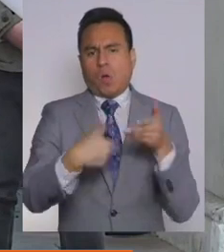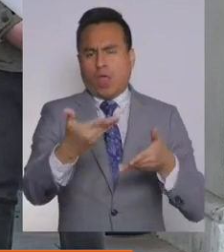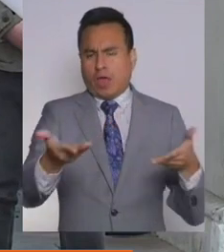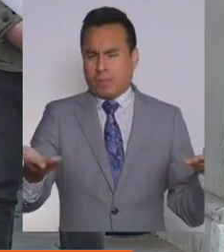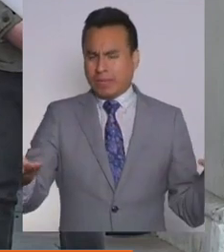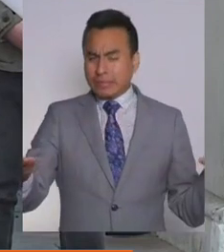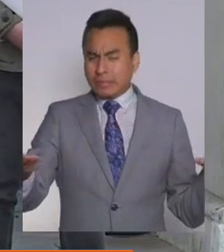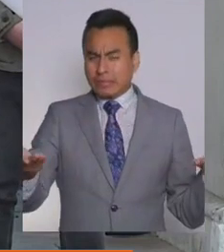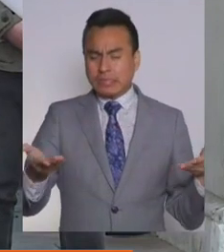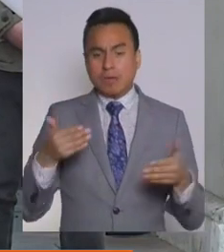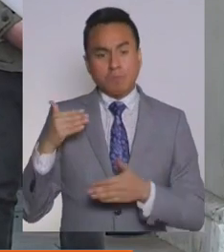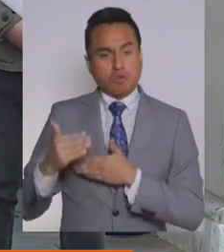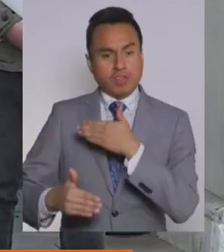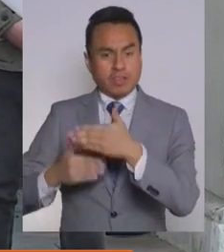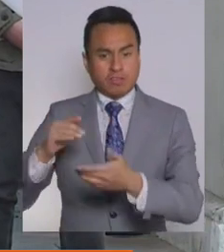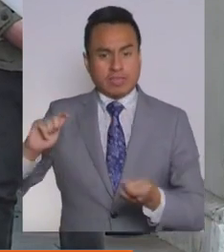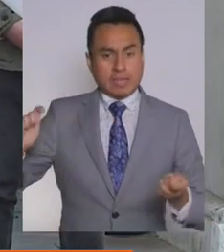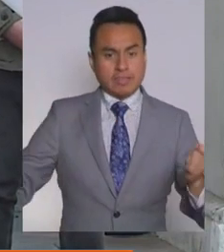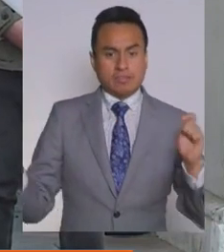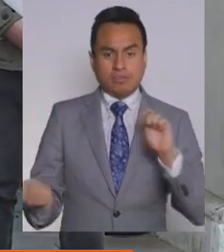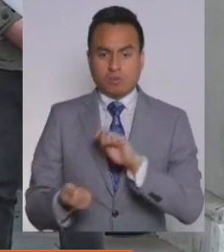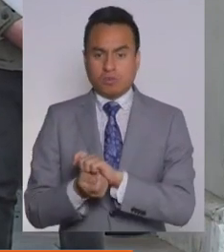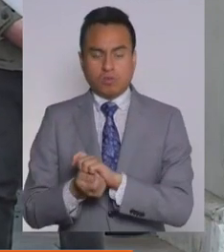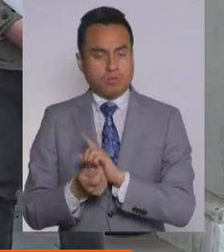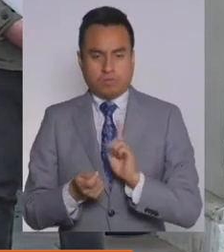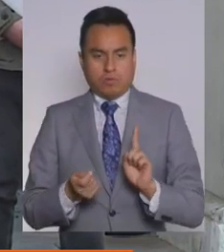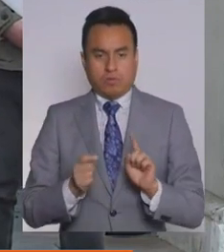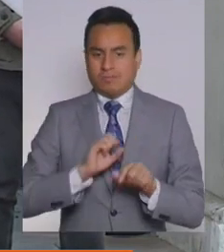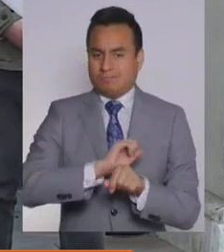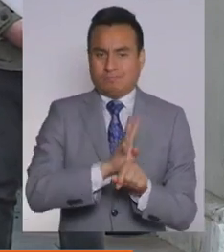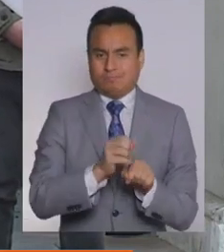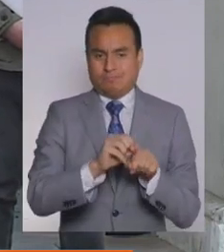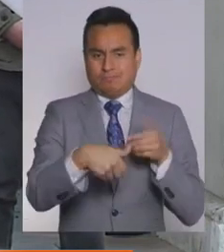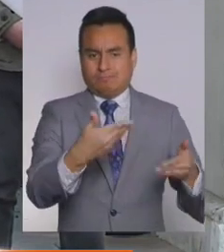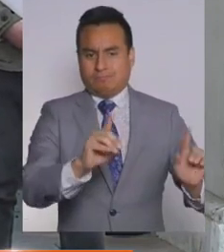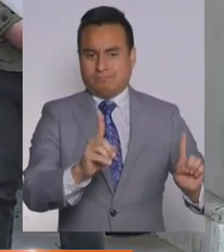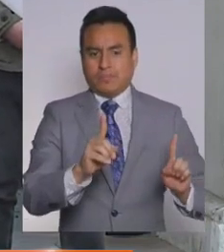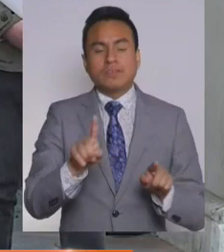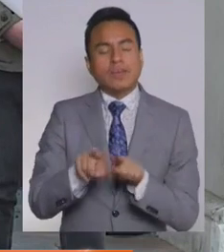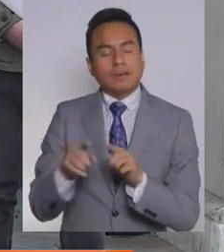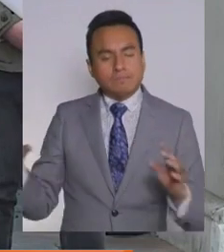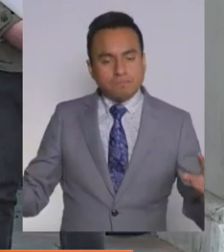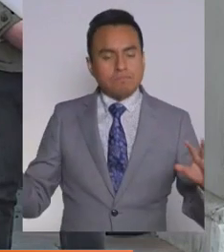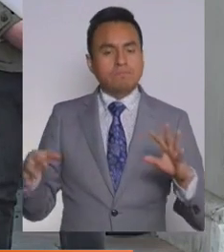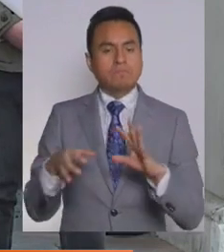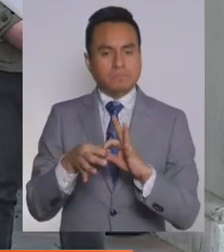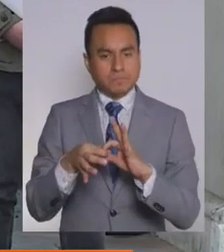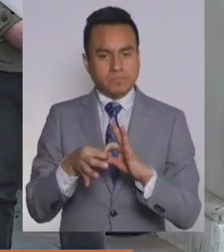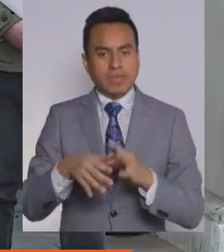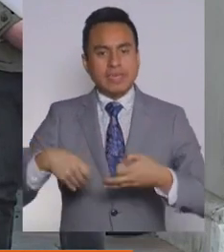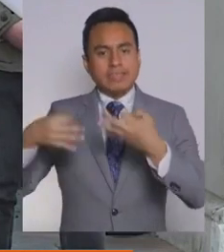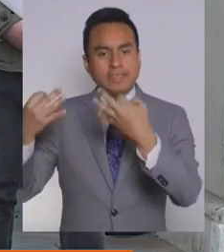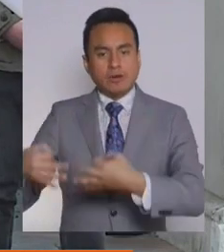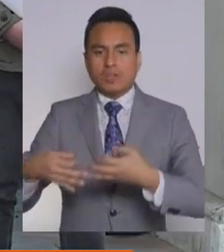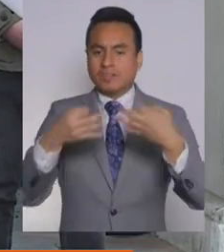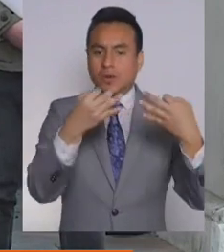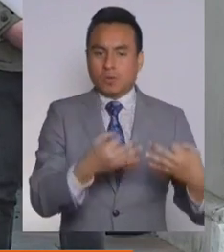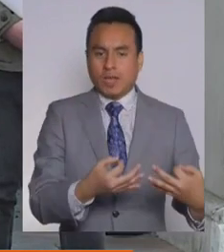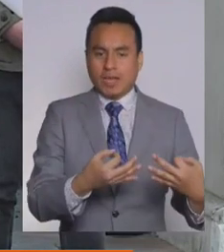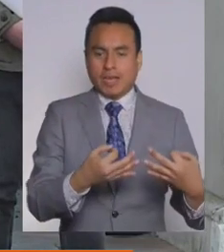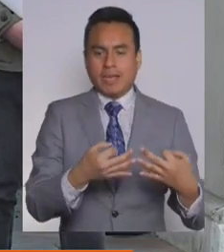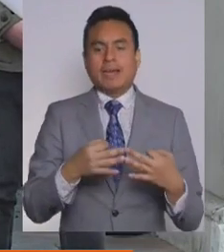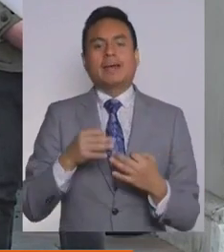de estos procesos de transición que vamos haciendo y vamos realizando, sino que esto vaya de la mano de manera segura para